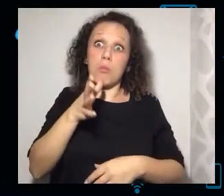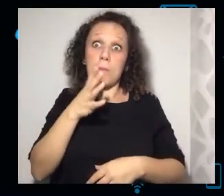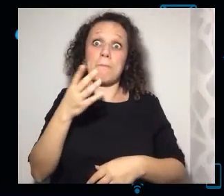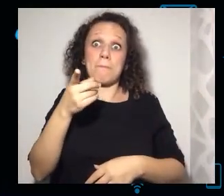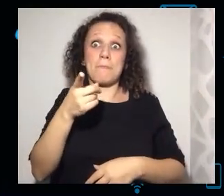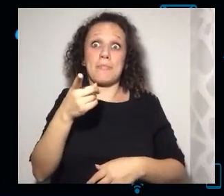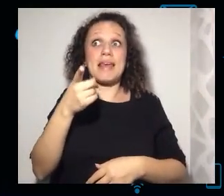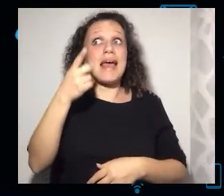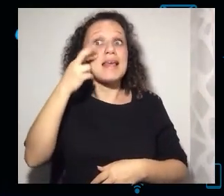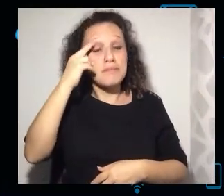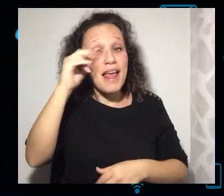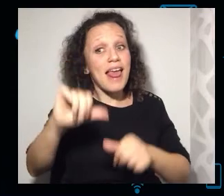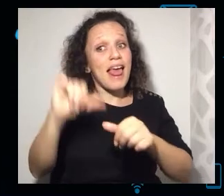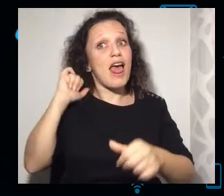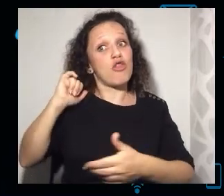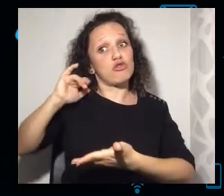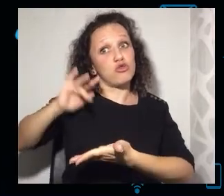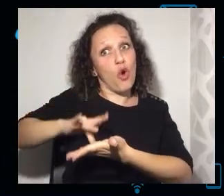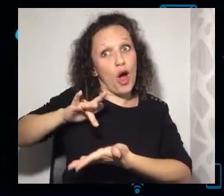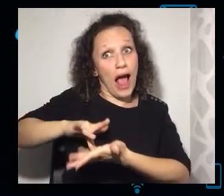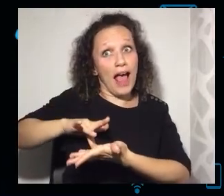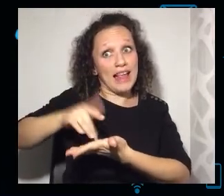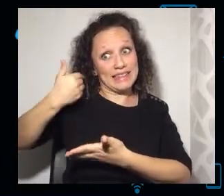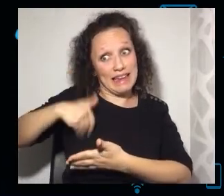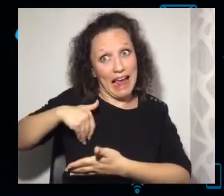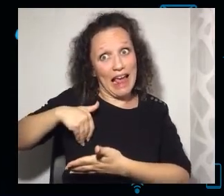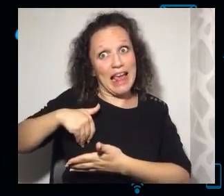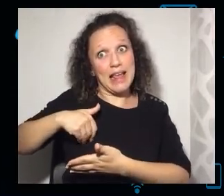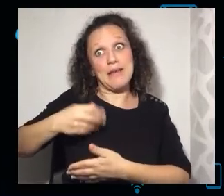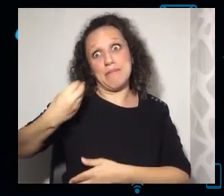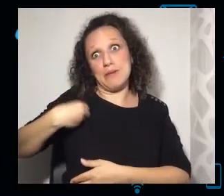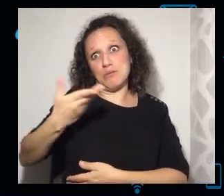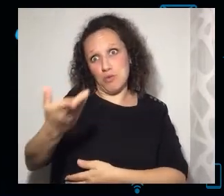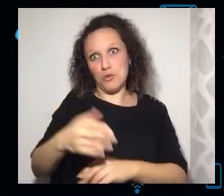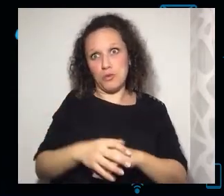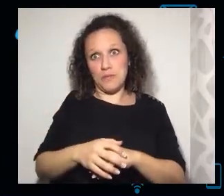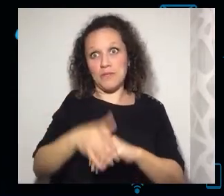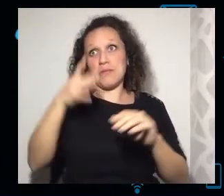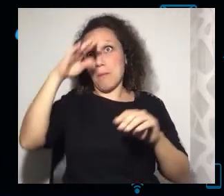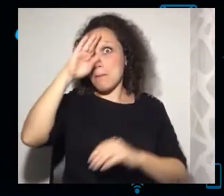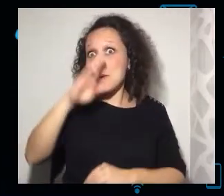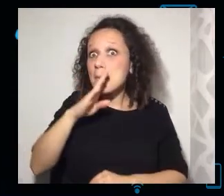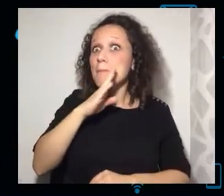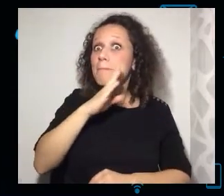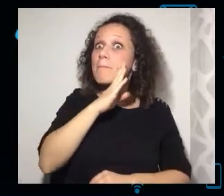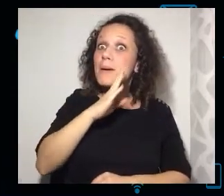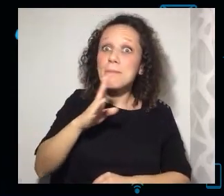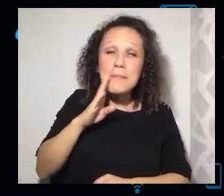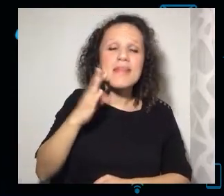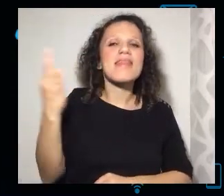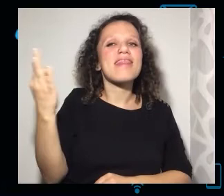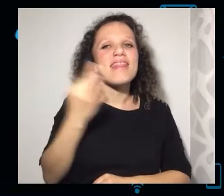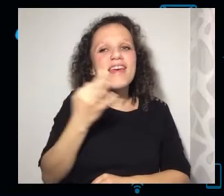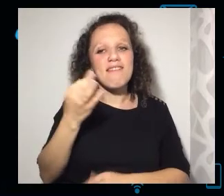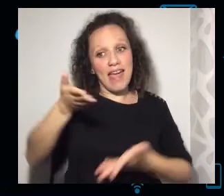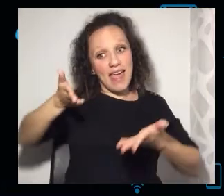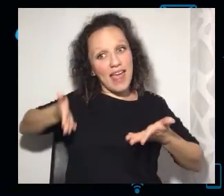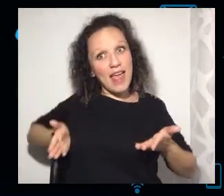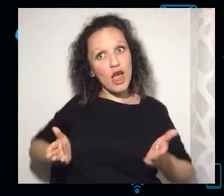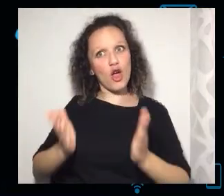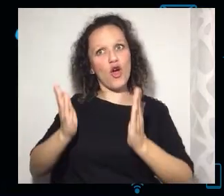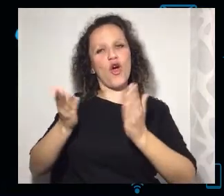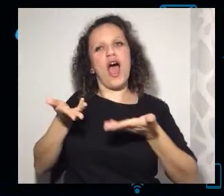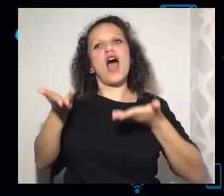ejemplos vivos y vividos creo que tiene mucho que ver con ese ejemplo que los padres y las madres pueden y deben dar a sus hijos también en este contexto